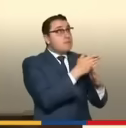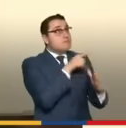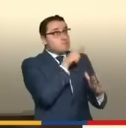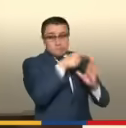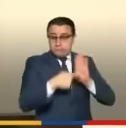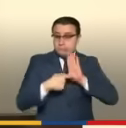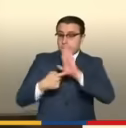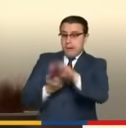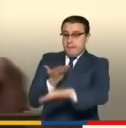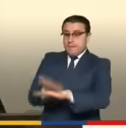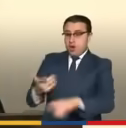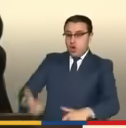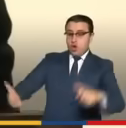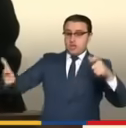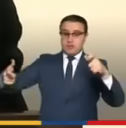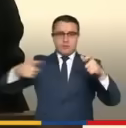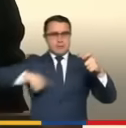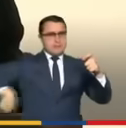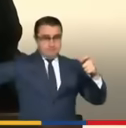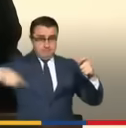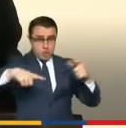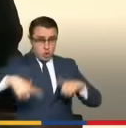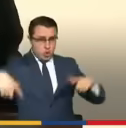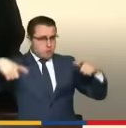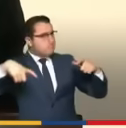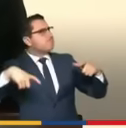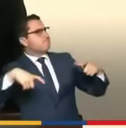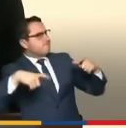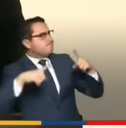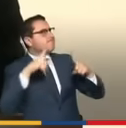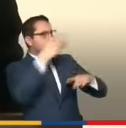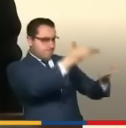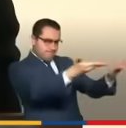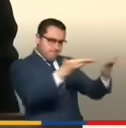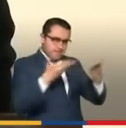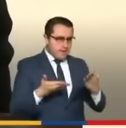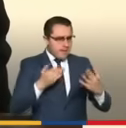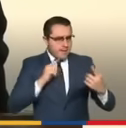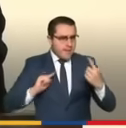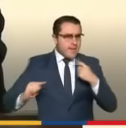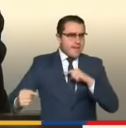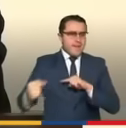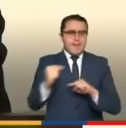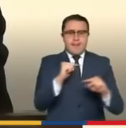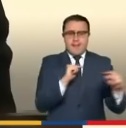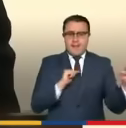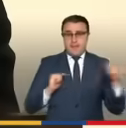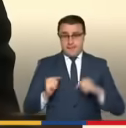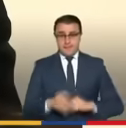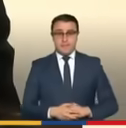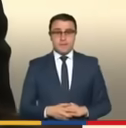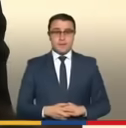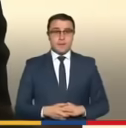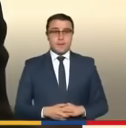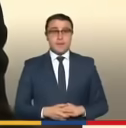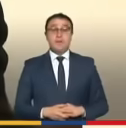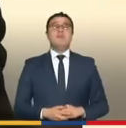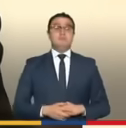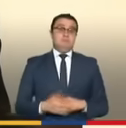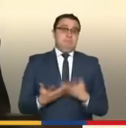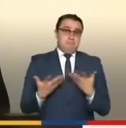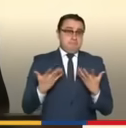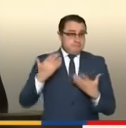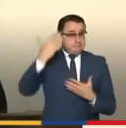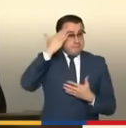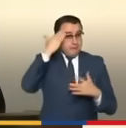marginal, quizás uno de los elementos que podríamos rescatar en primer lugar es que ha cobrado importancia